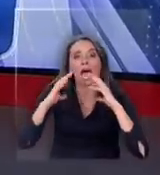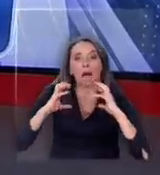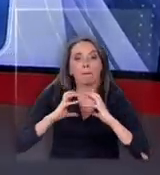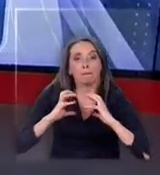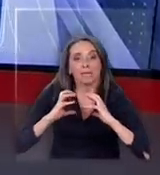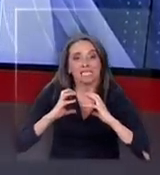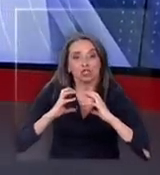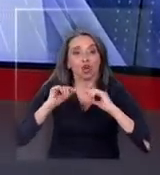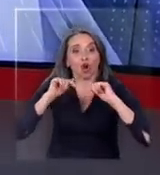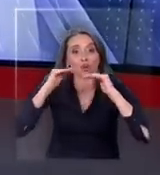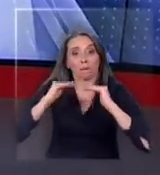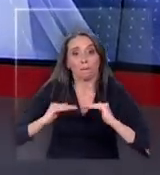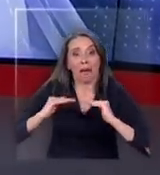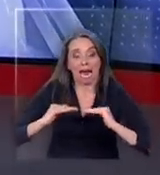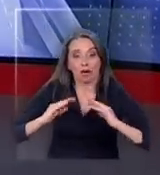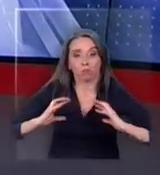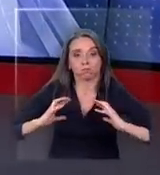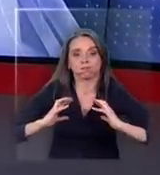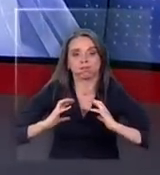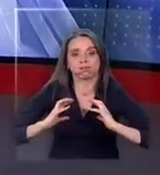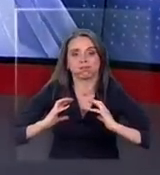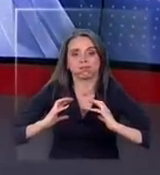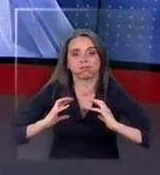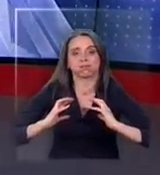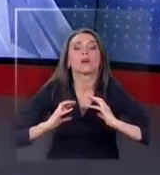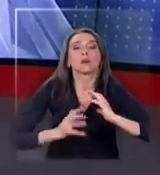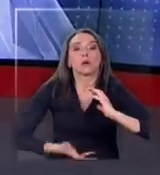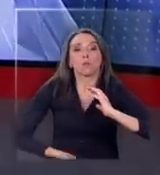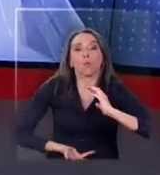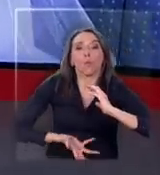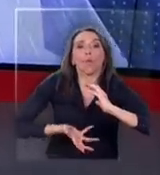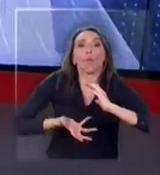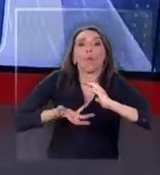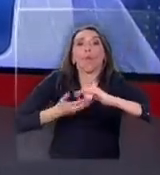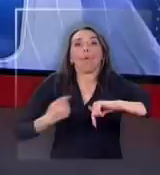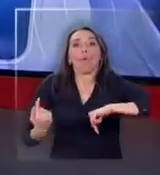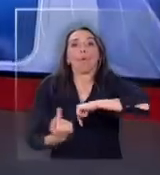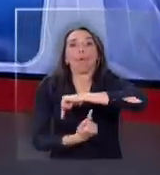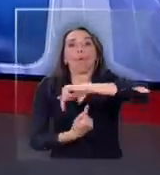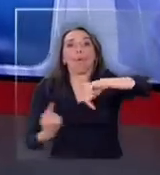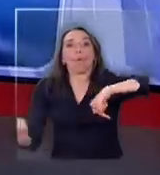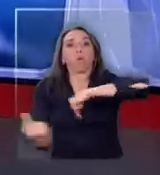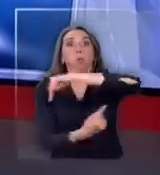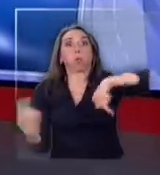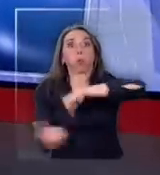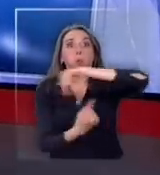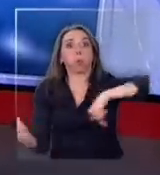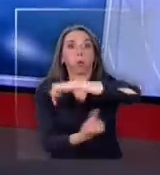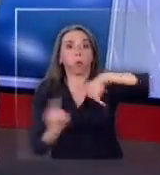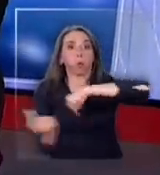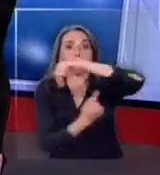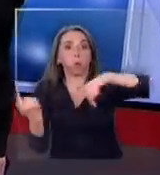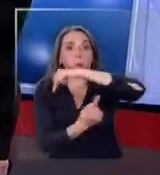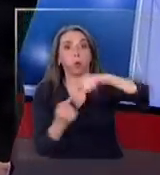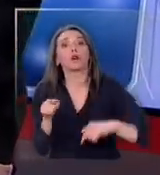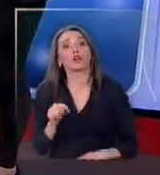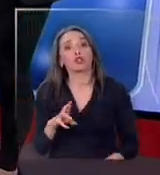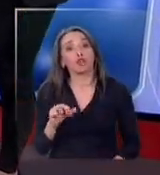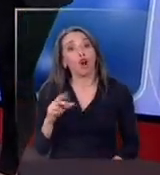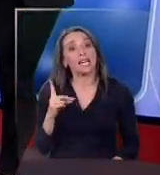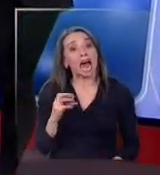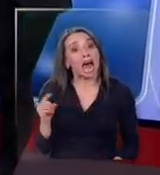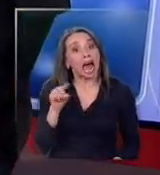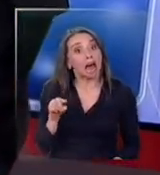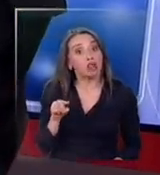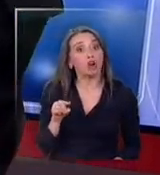particular y muy localizada, y esa misma baja presión hace que el aire suba más y empiece a rotar de forma muy violenta. De hecho, los tornados incluso